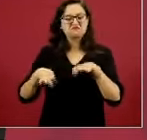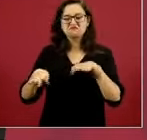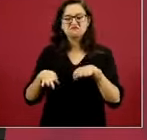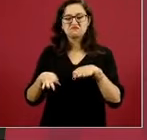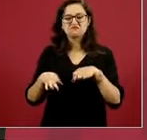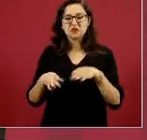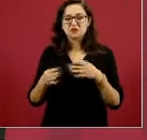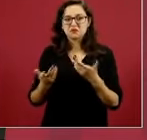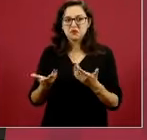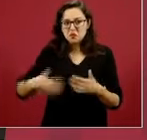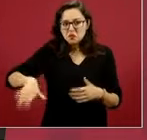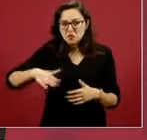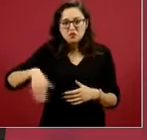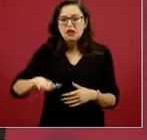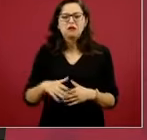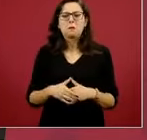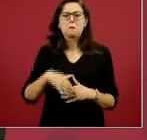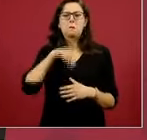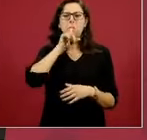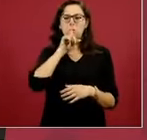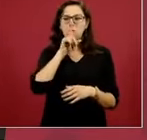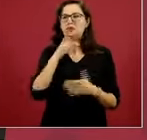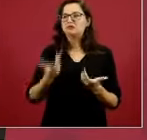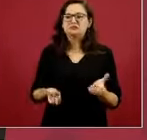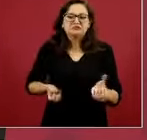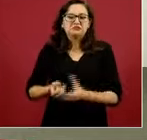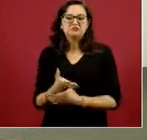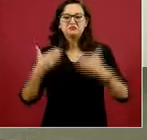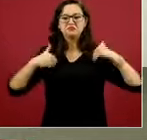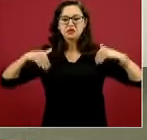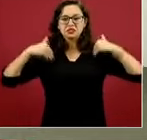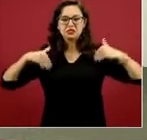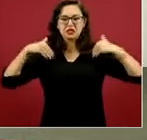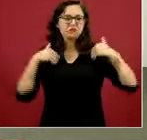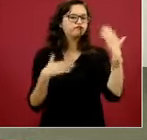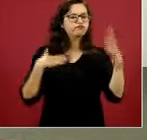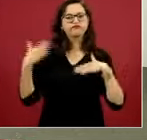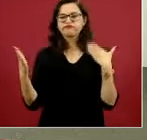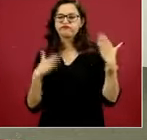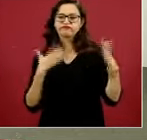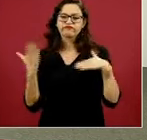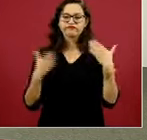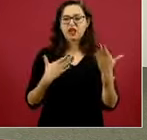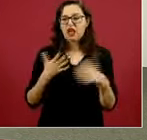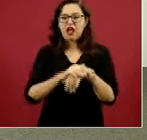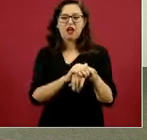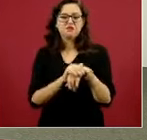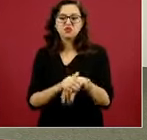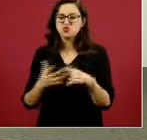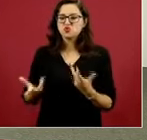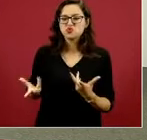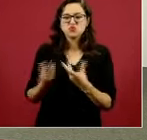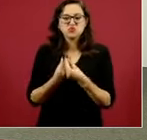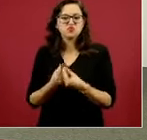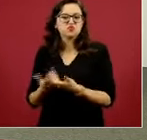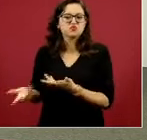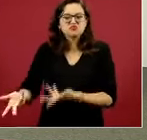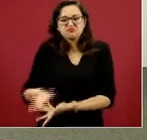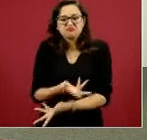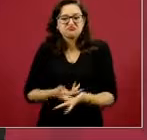pues, económica, sino salen más por cuestiones de ocio, de diversión y de juntarse con compañeros, con